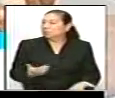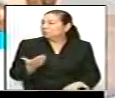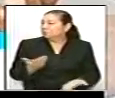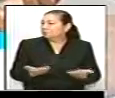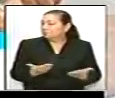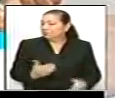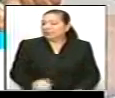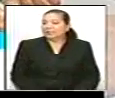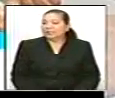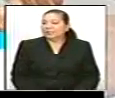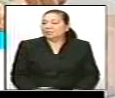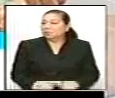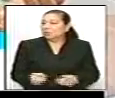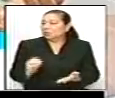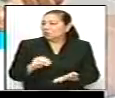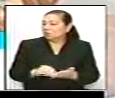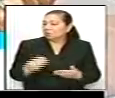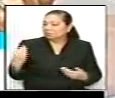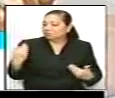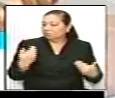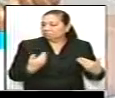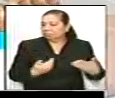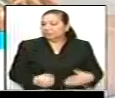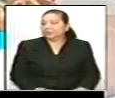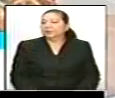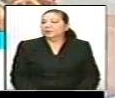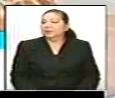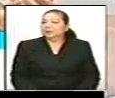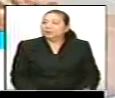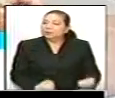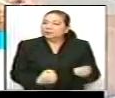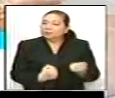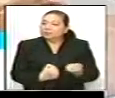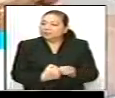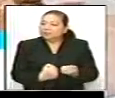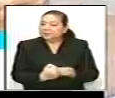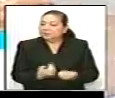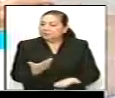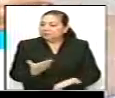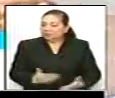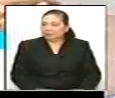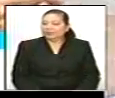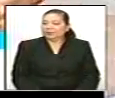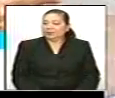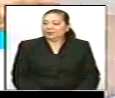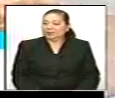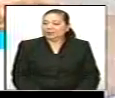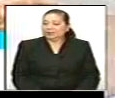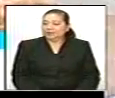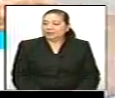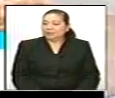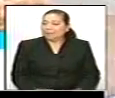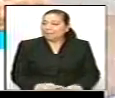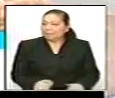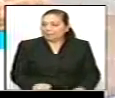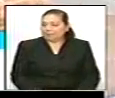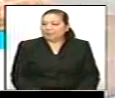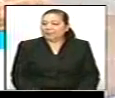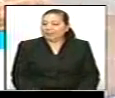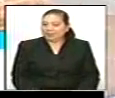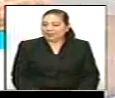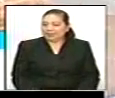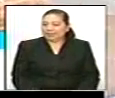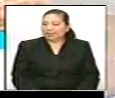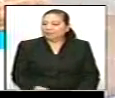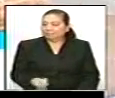Aproximadamente la suma de inversión de estos 5 proyectos llega a un promedio de 10 millones